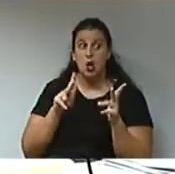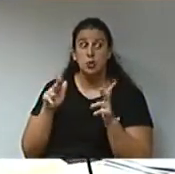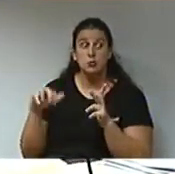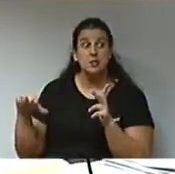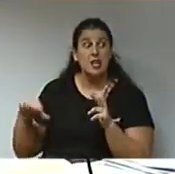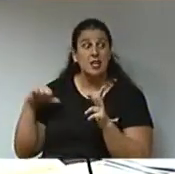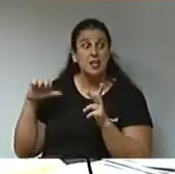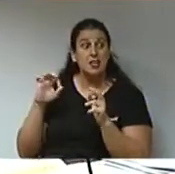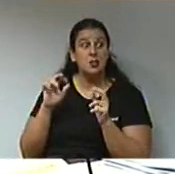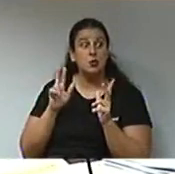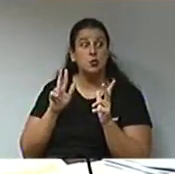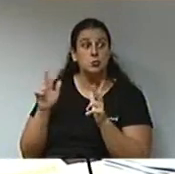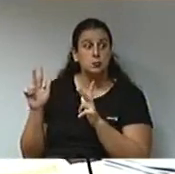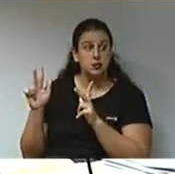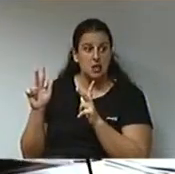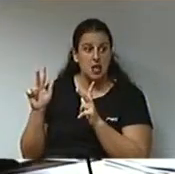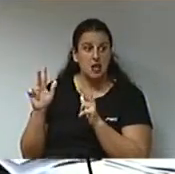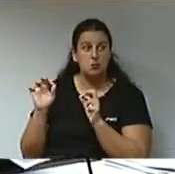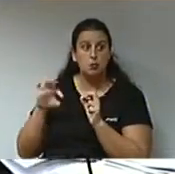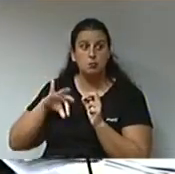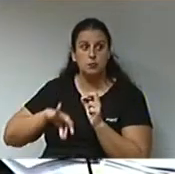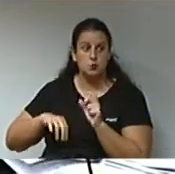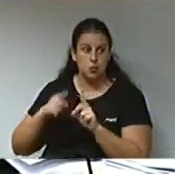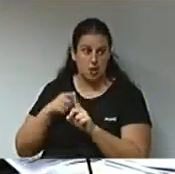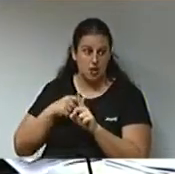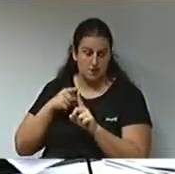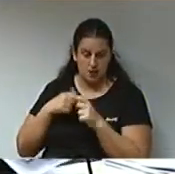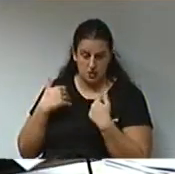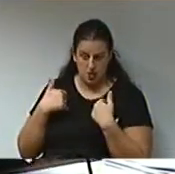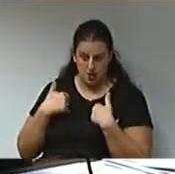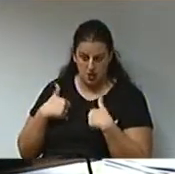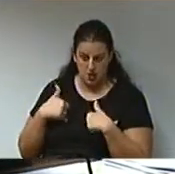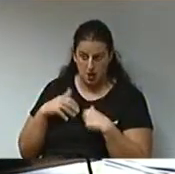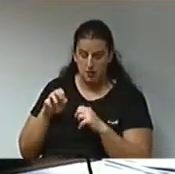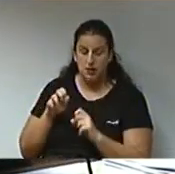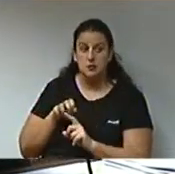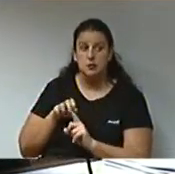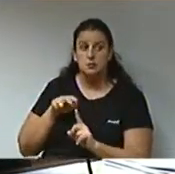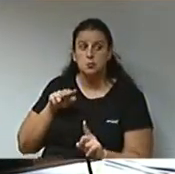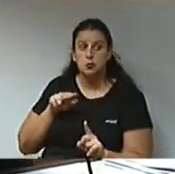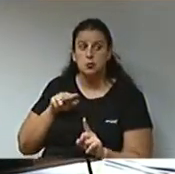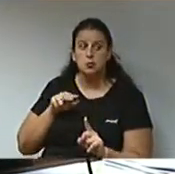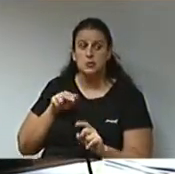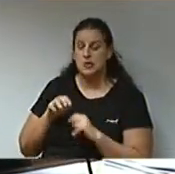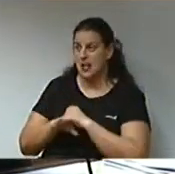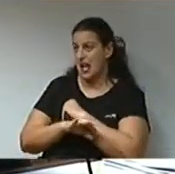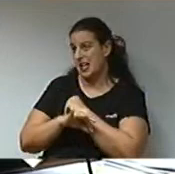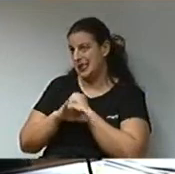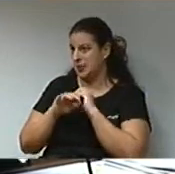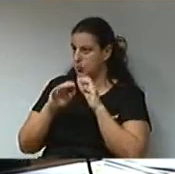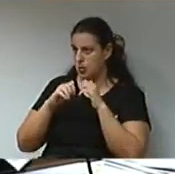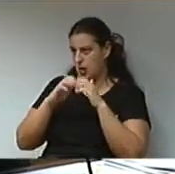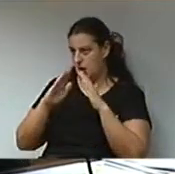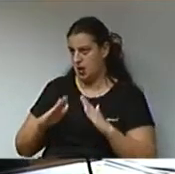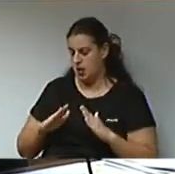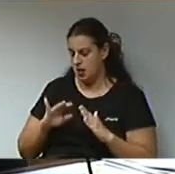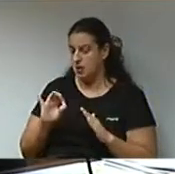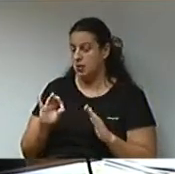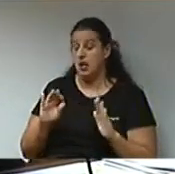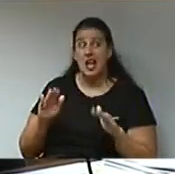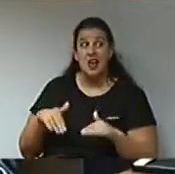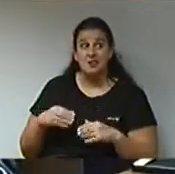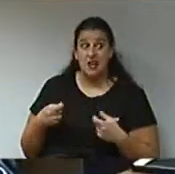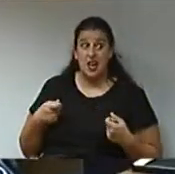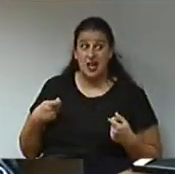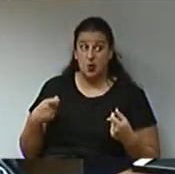hospital. Ya lo ha sido por sus profesionales de referencia, pero lo será también desde el punto de vista de la arquitectura. Estamos, por tanto, en este momento